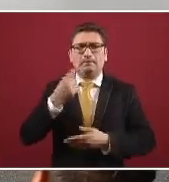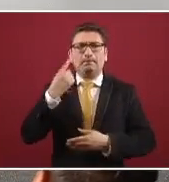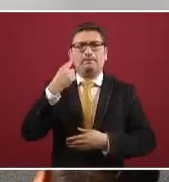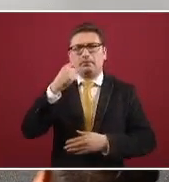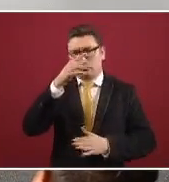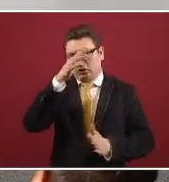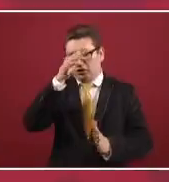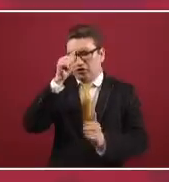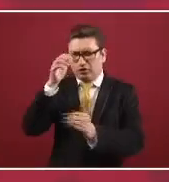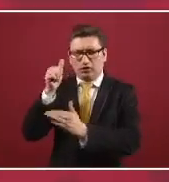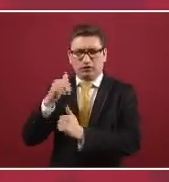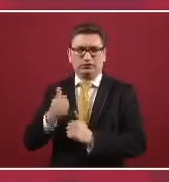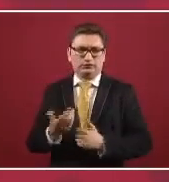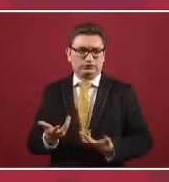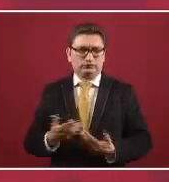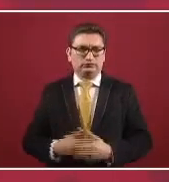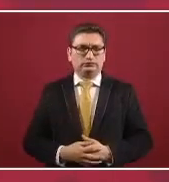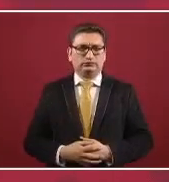y